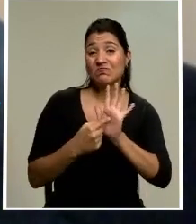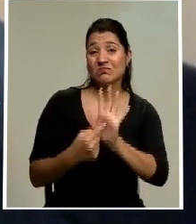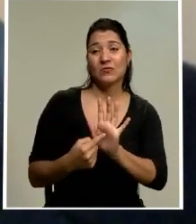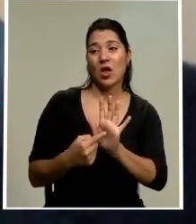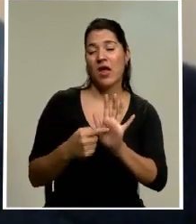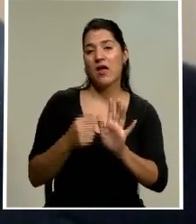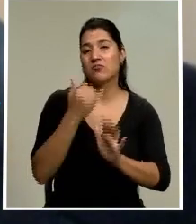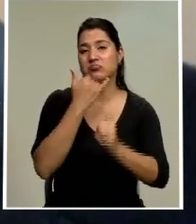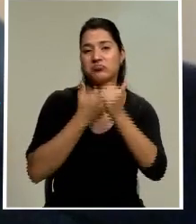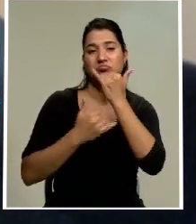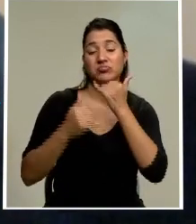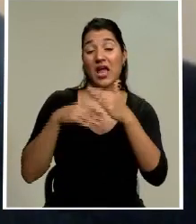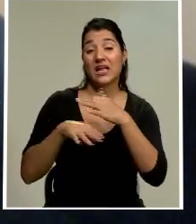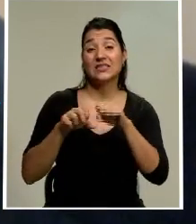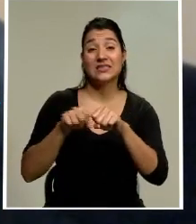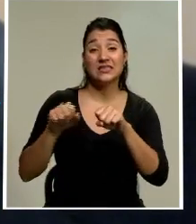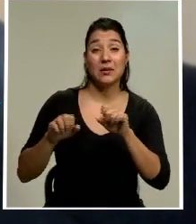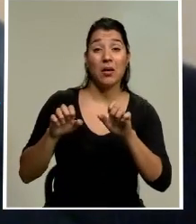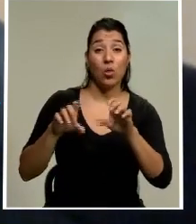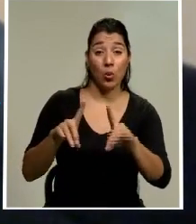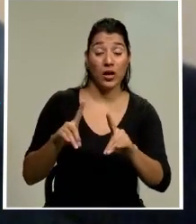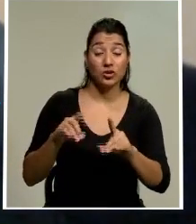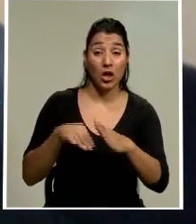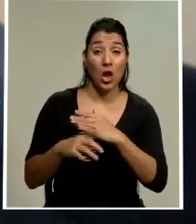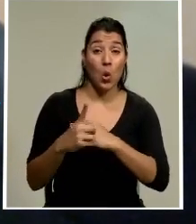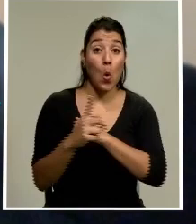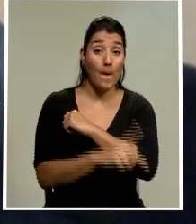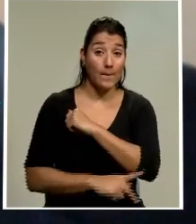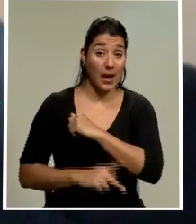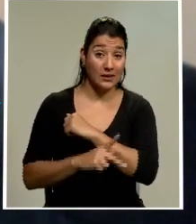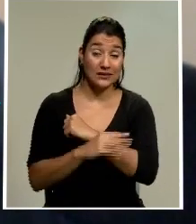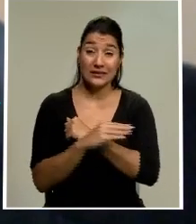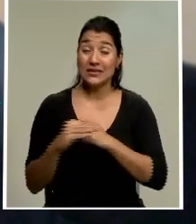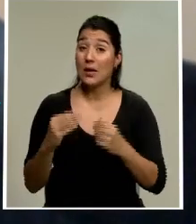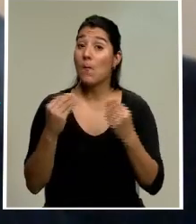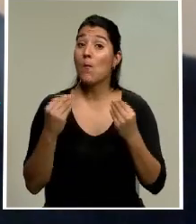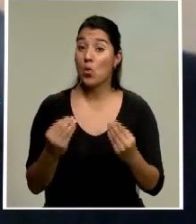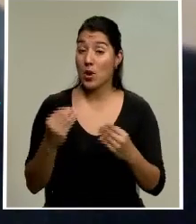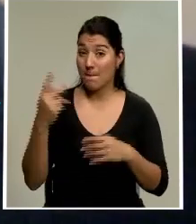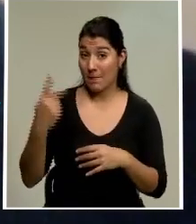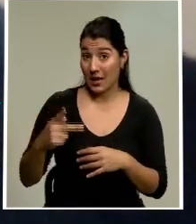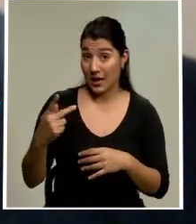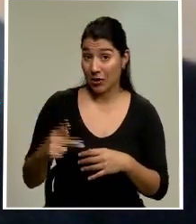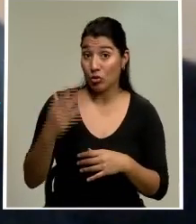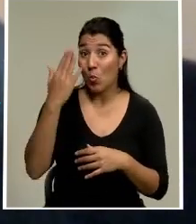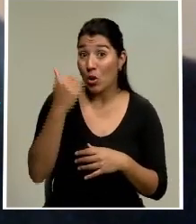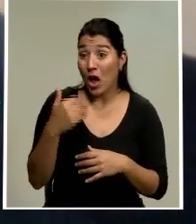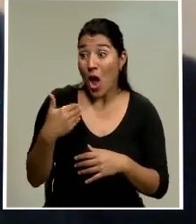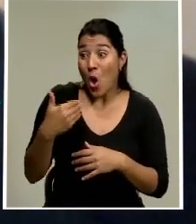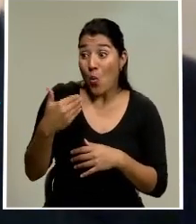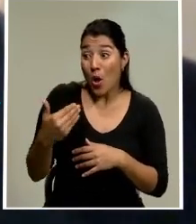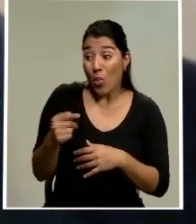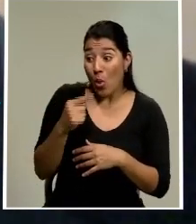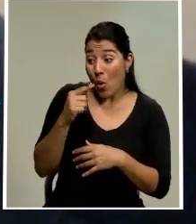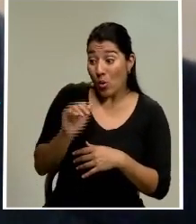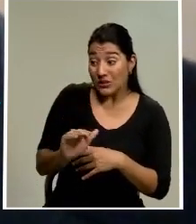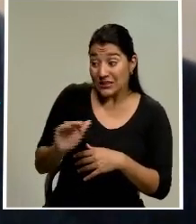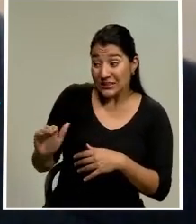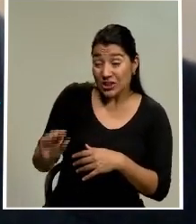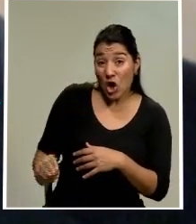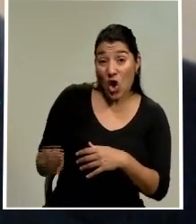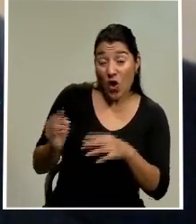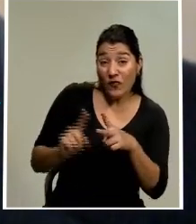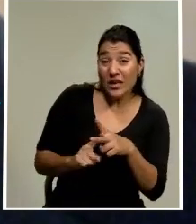escolar de un país, y es muy peligroso porque cuando se inicia a edades muy tempranas la comisión de delitos